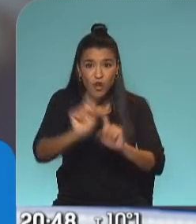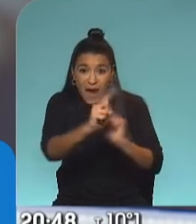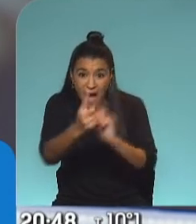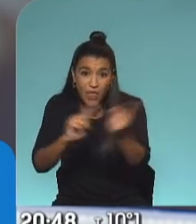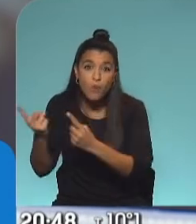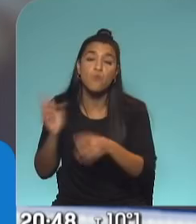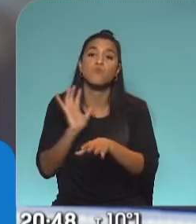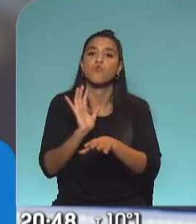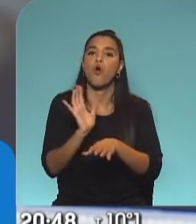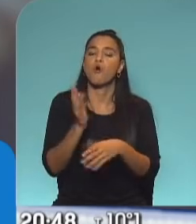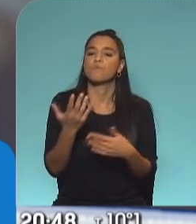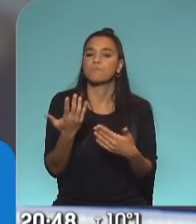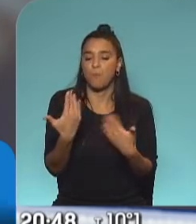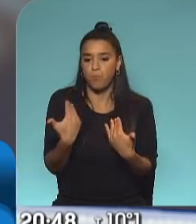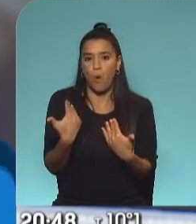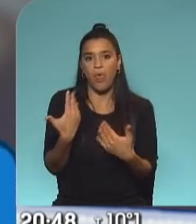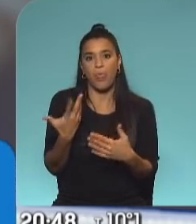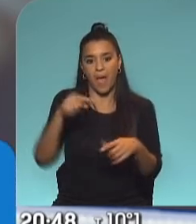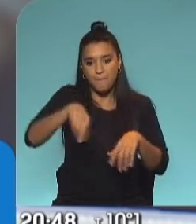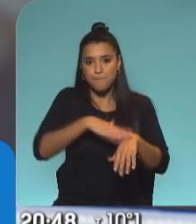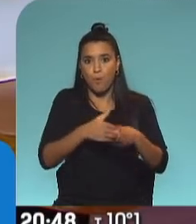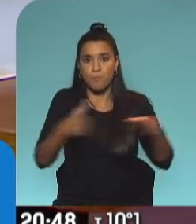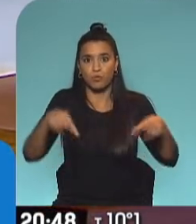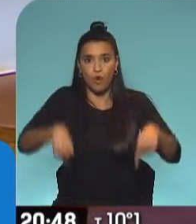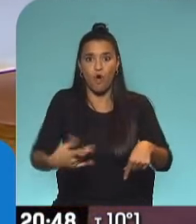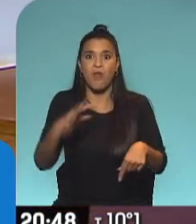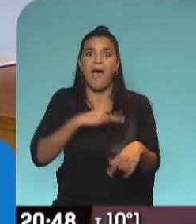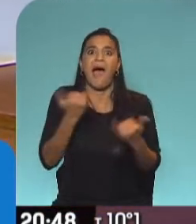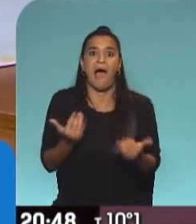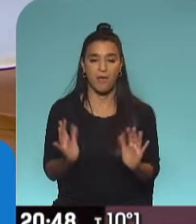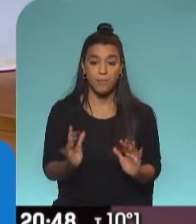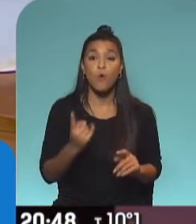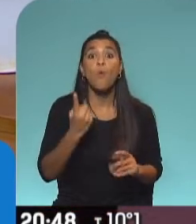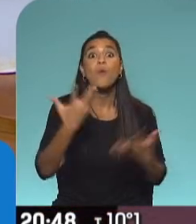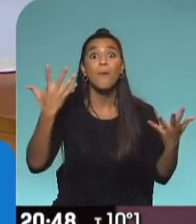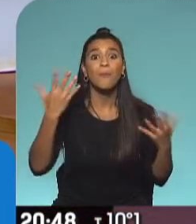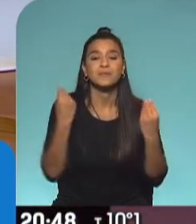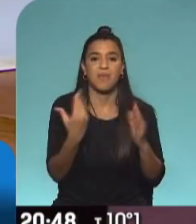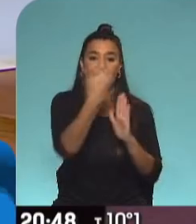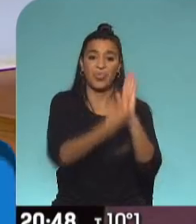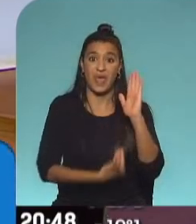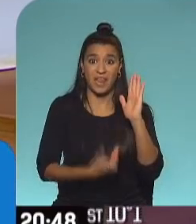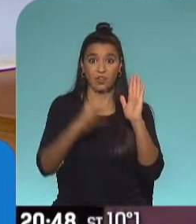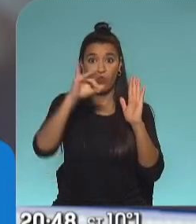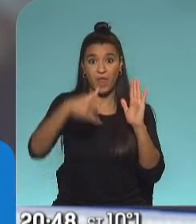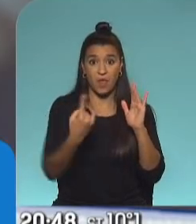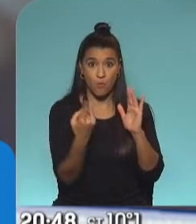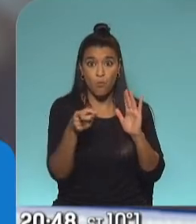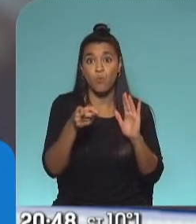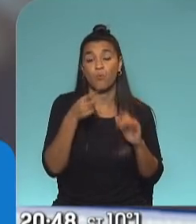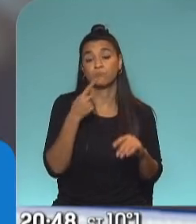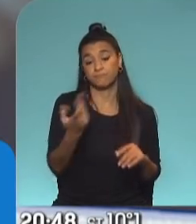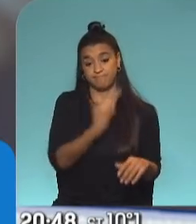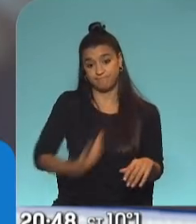una política del Estado para sortear este tiempo. Entonces, eso que fue por única vez fue a partir de un decreto del presidente de la Nación que tomó